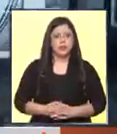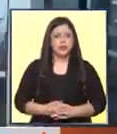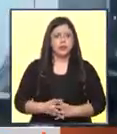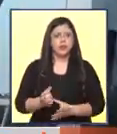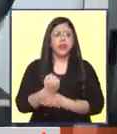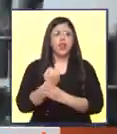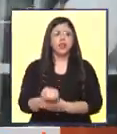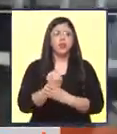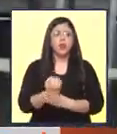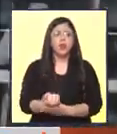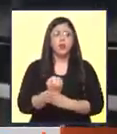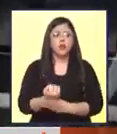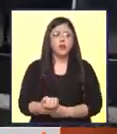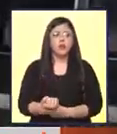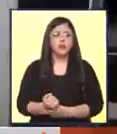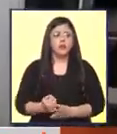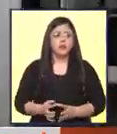Ayúdame.